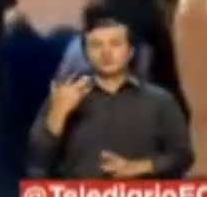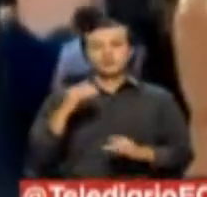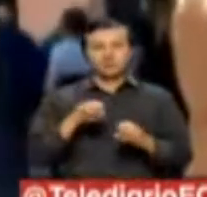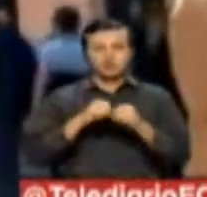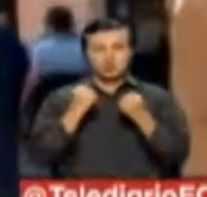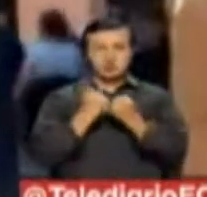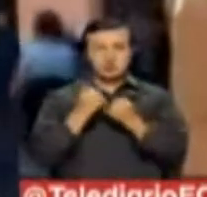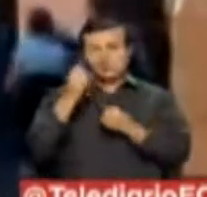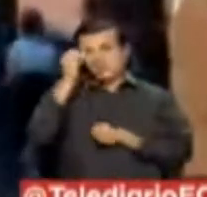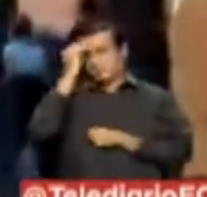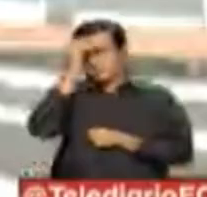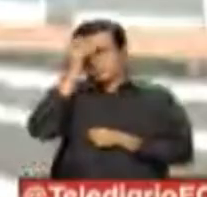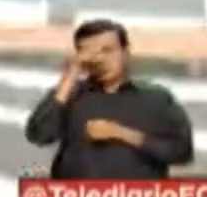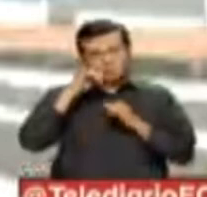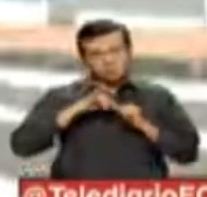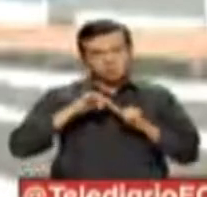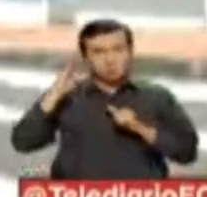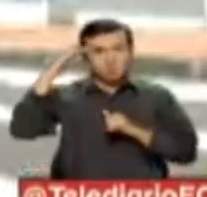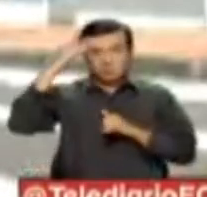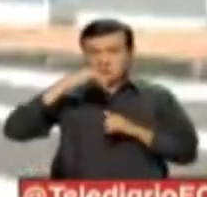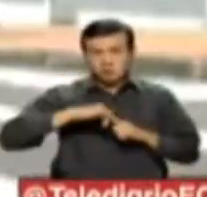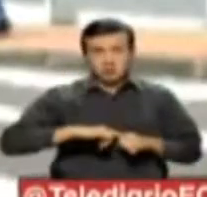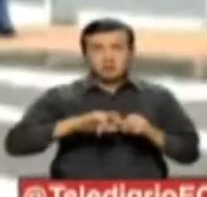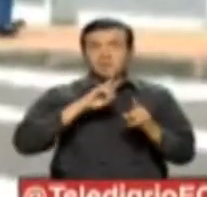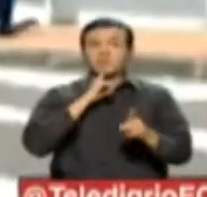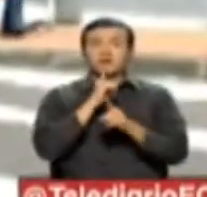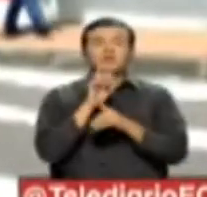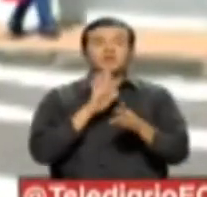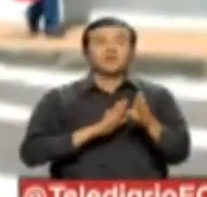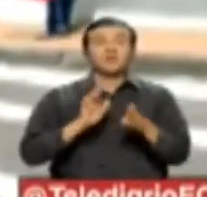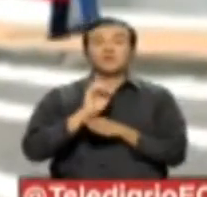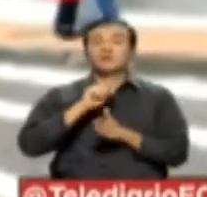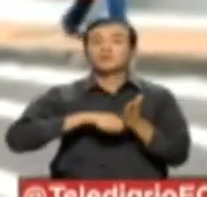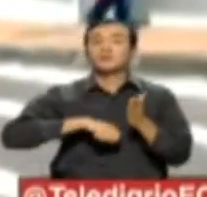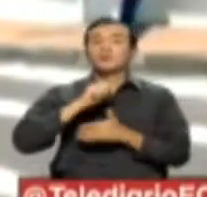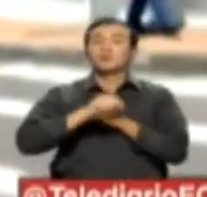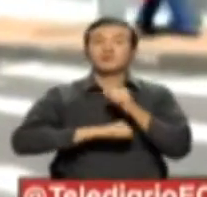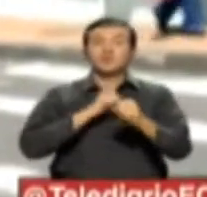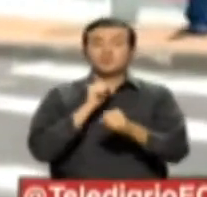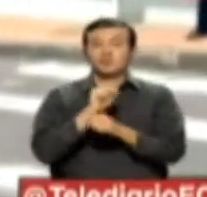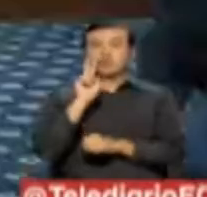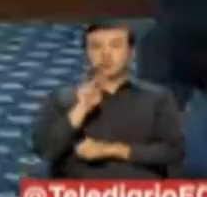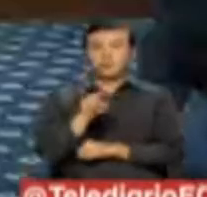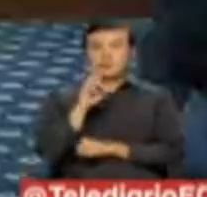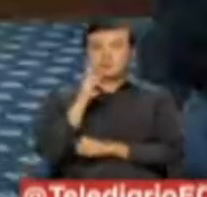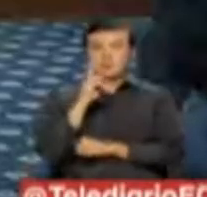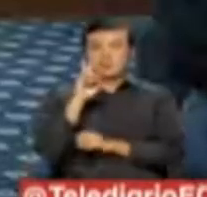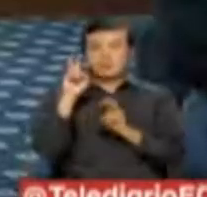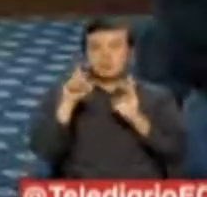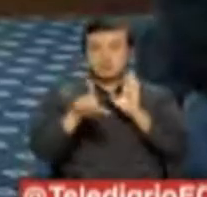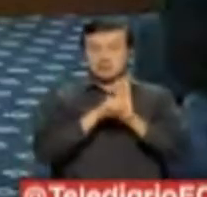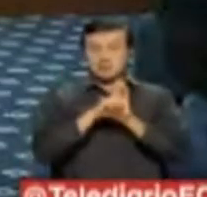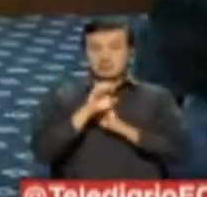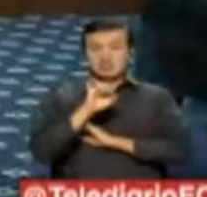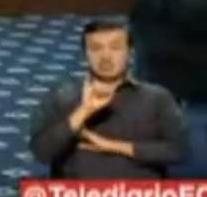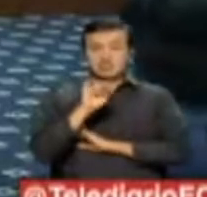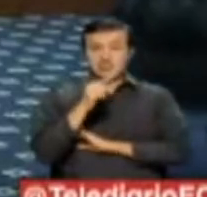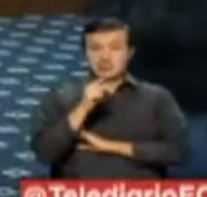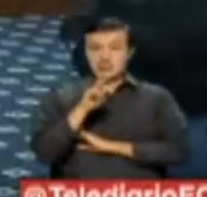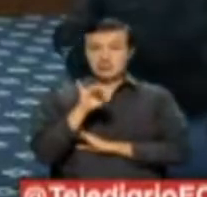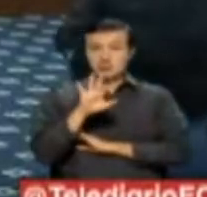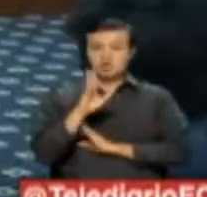en la actualidad y continuará rigiendo en el futuro es por ello que la ecuador aprobó en 2016 el código ingenios cuyo libro tercero establece la